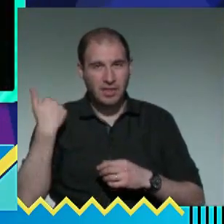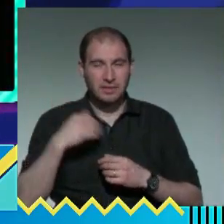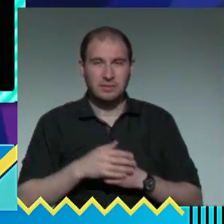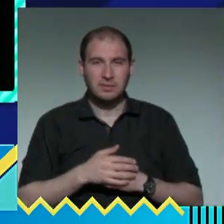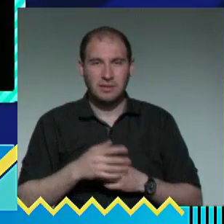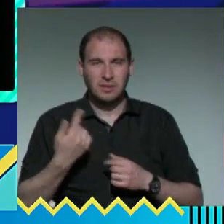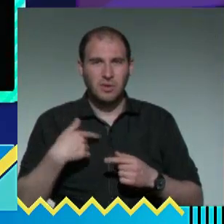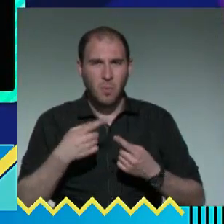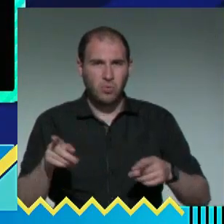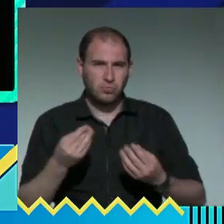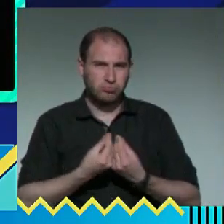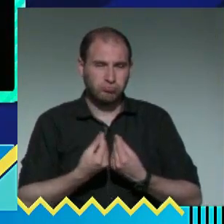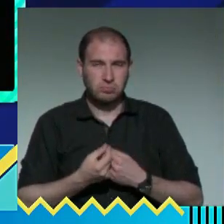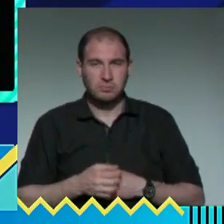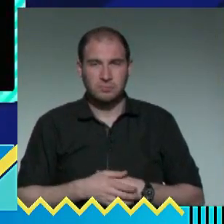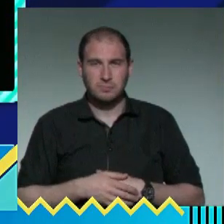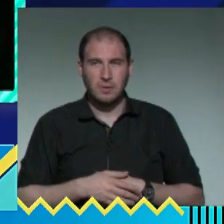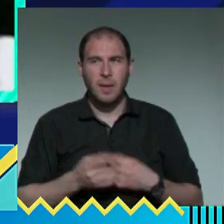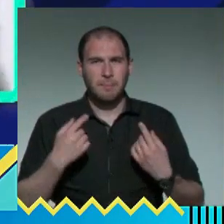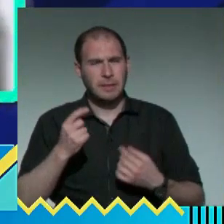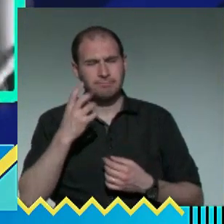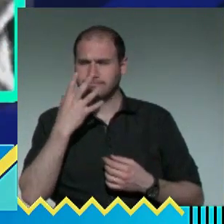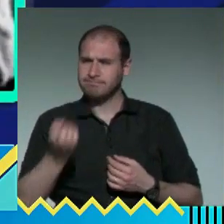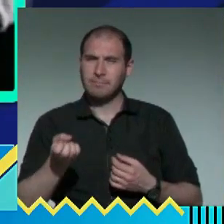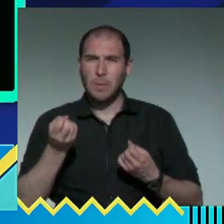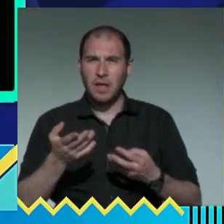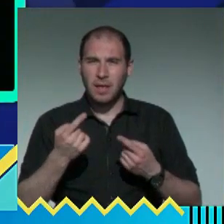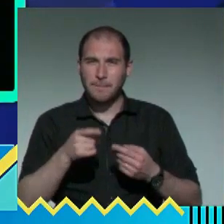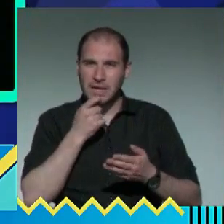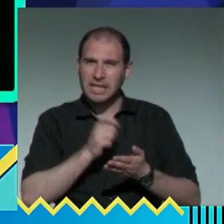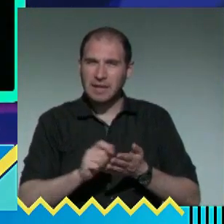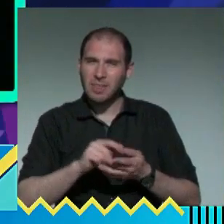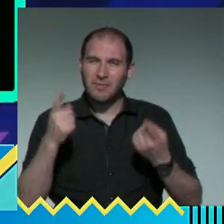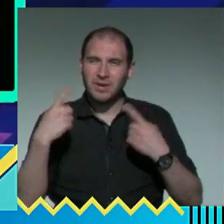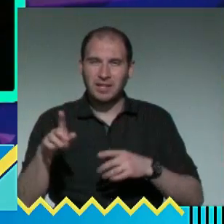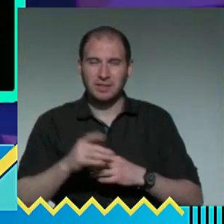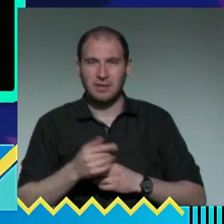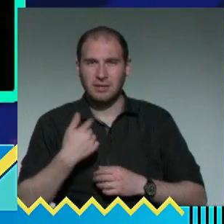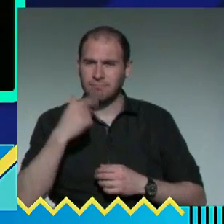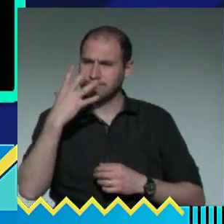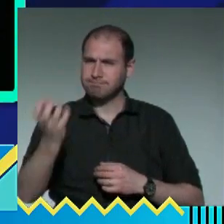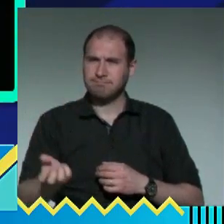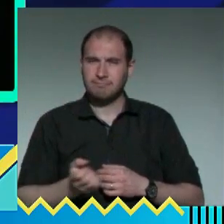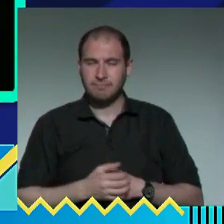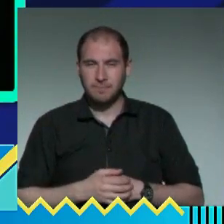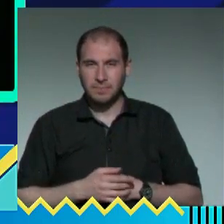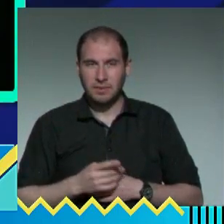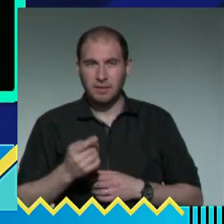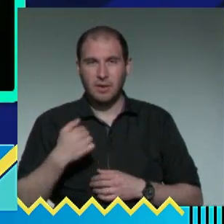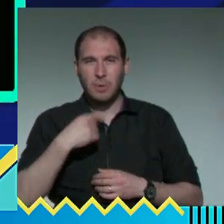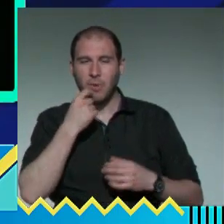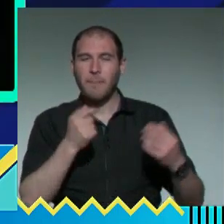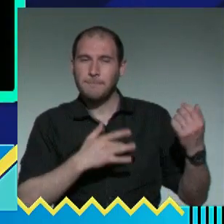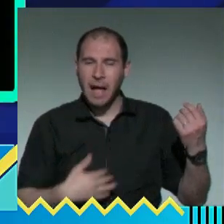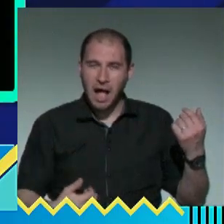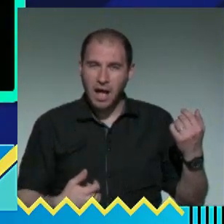escuchaba bastante música, pero me llama la atención porque componían como desde otro lado y me empezó a llamar la atención. Yo me imaginaba el bajo